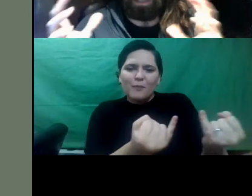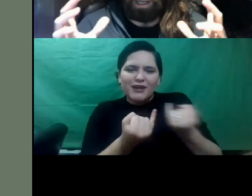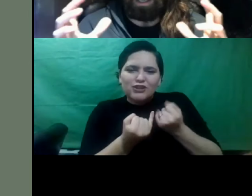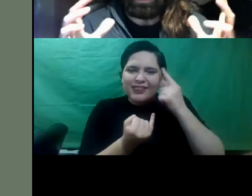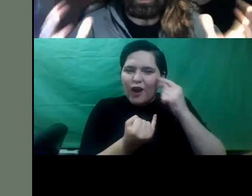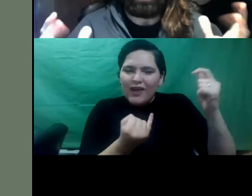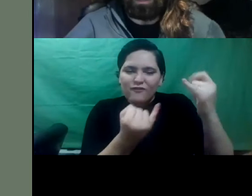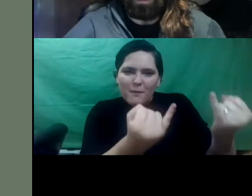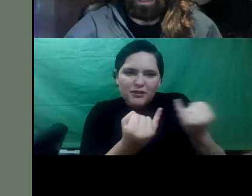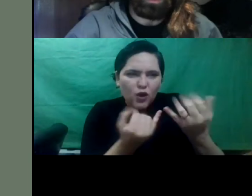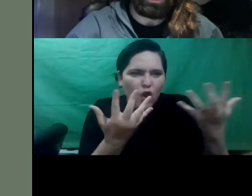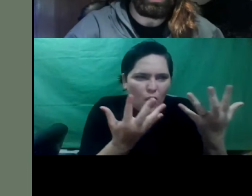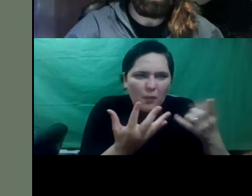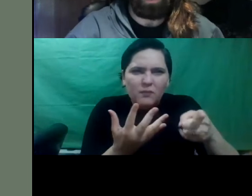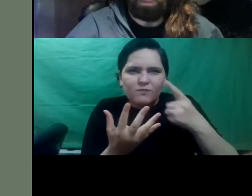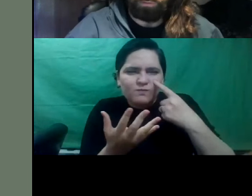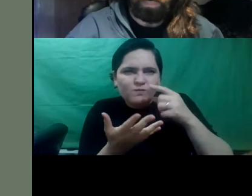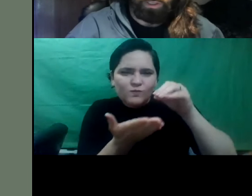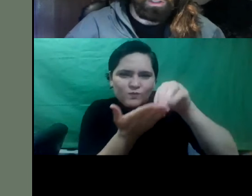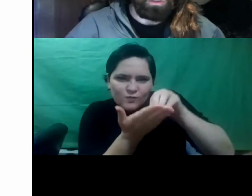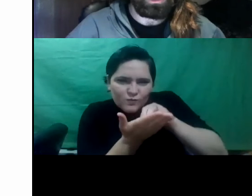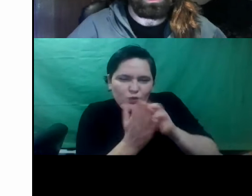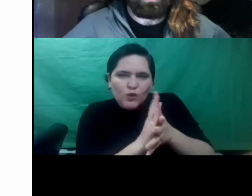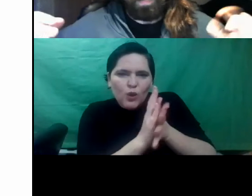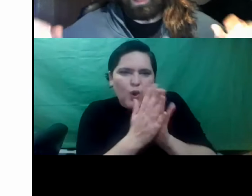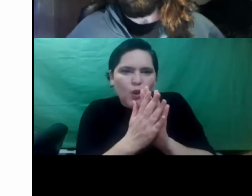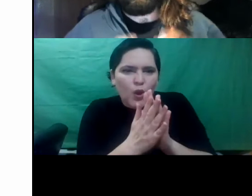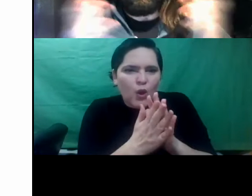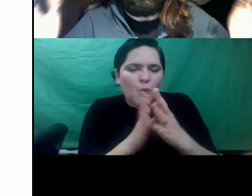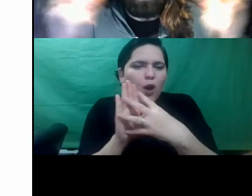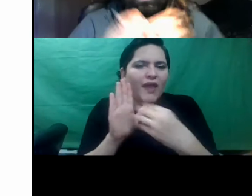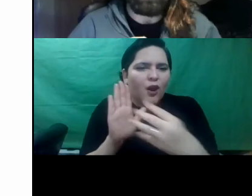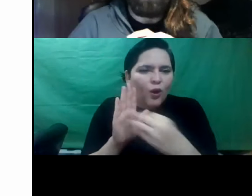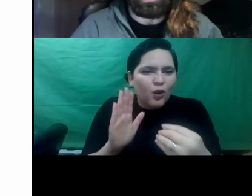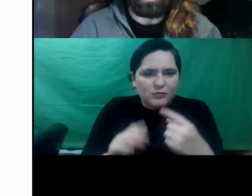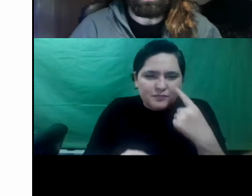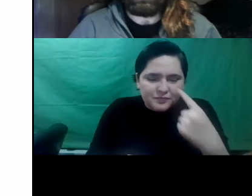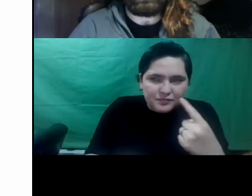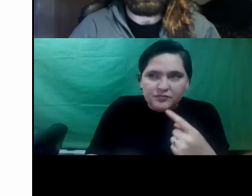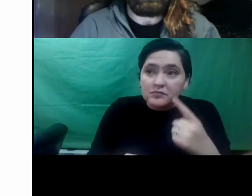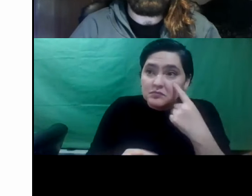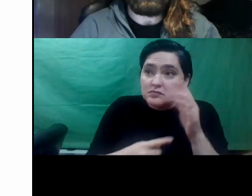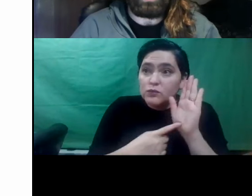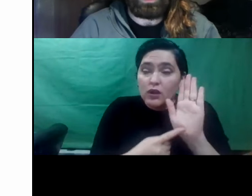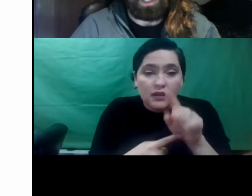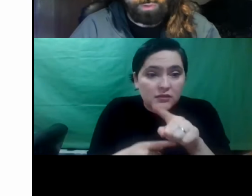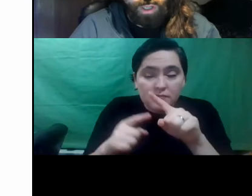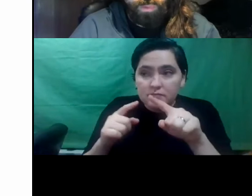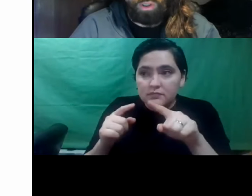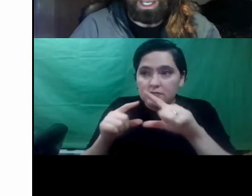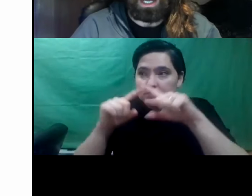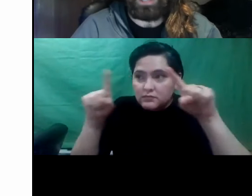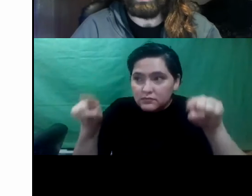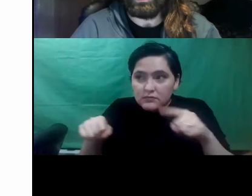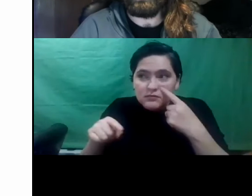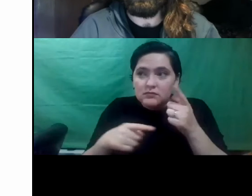de esta estadística que nos generan los modelos. Entonces, mostrar un poquito, con esta diapositiva pretendo mostrar un